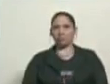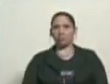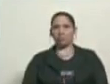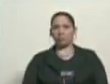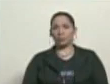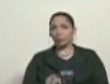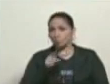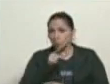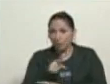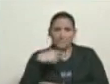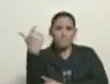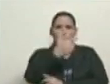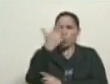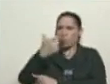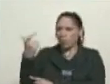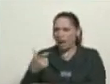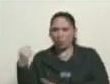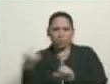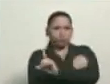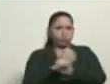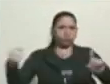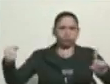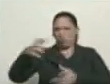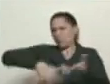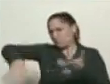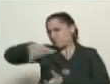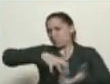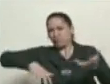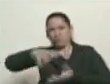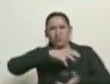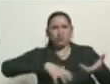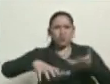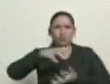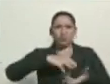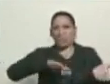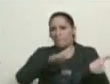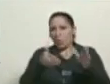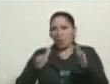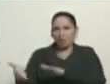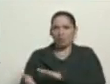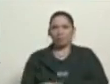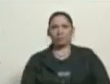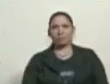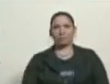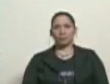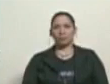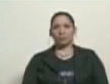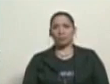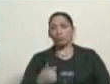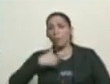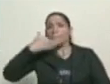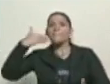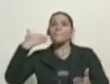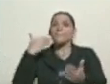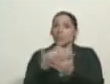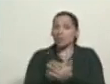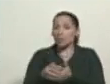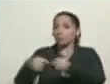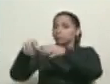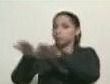ustedes que andan buscando la violencia, la zozobra, el caos, la anarquía y la muerte, les exijo